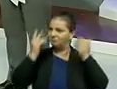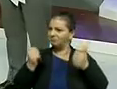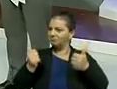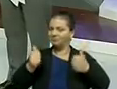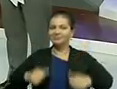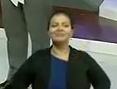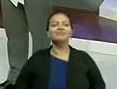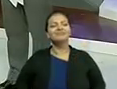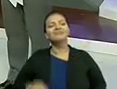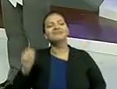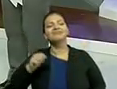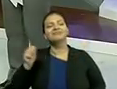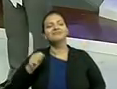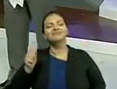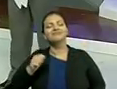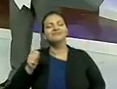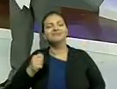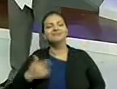Me cogió la batida.